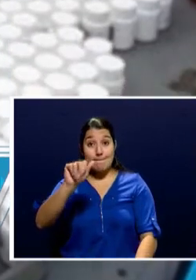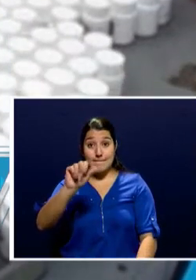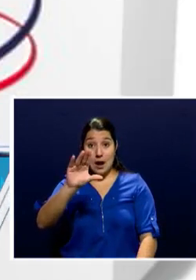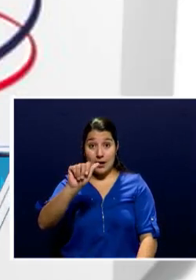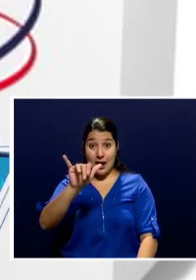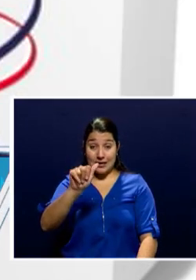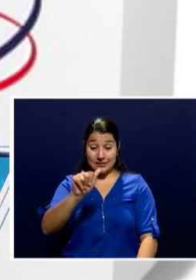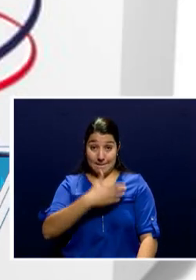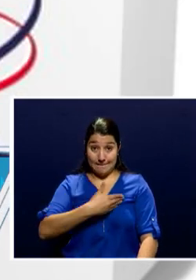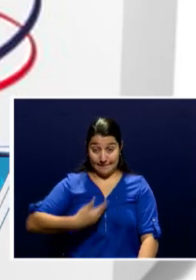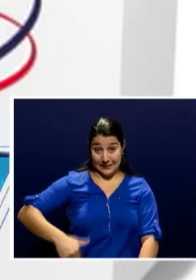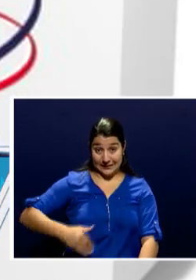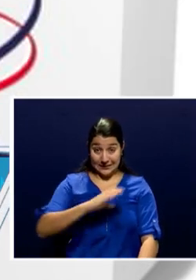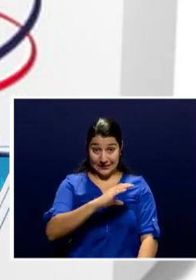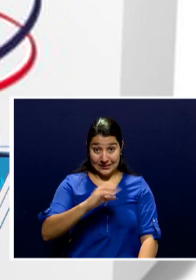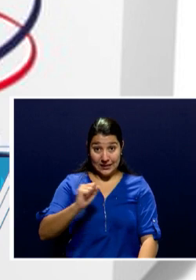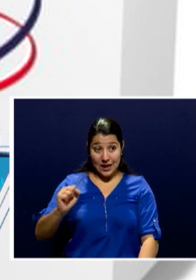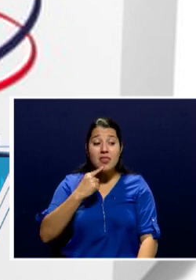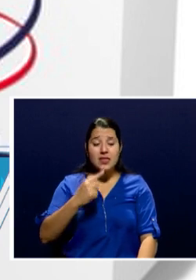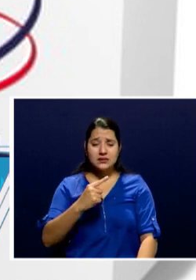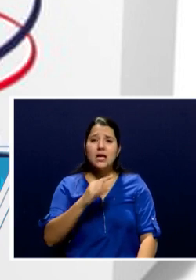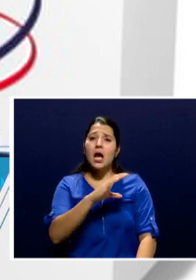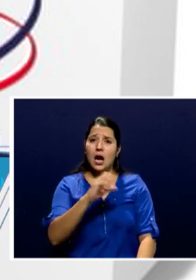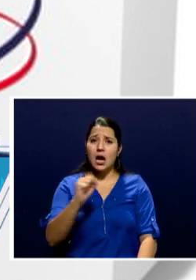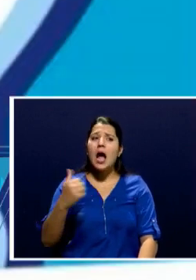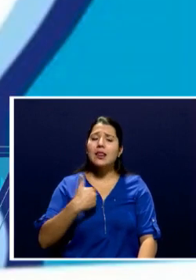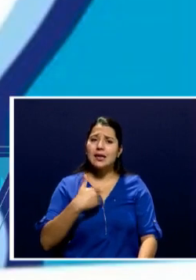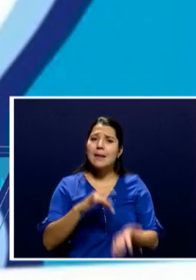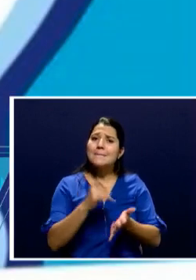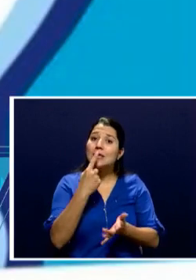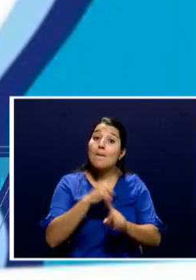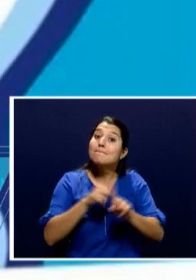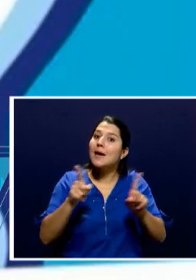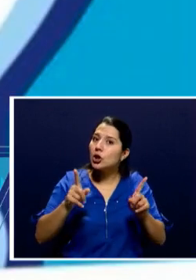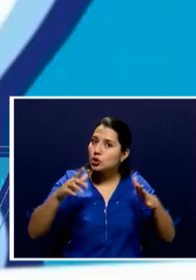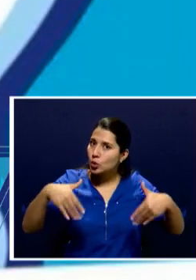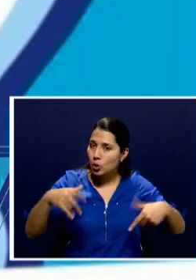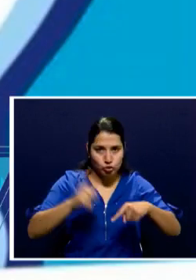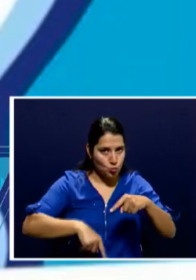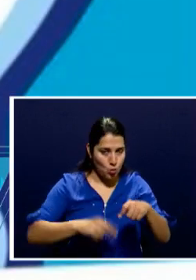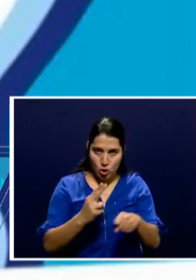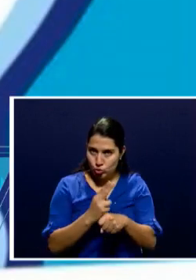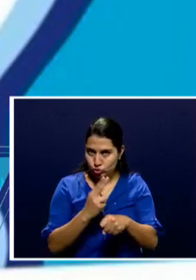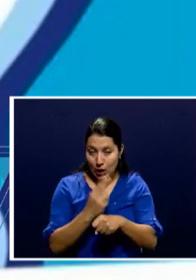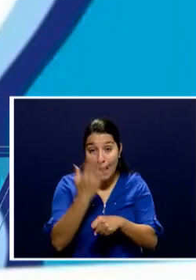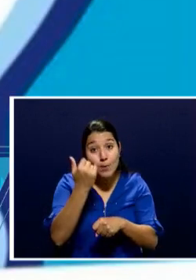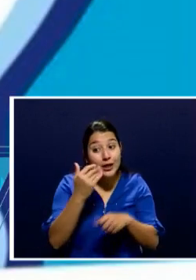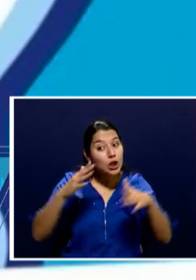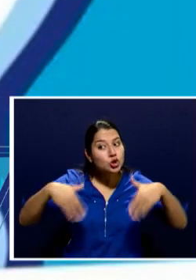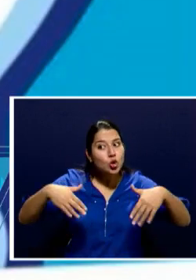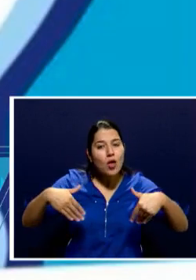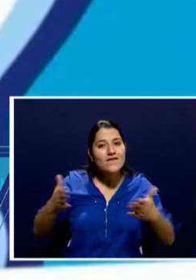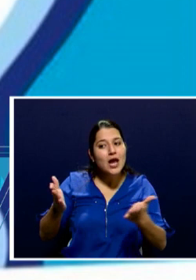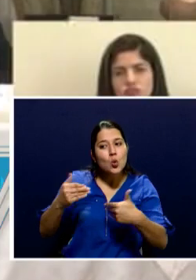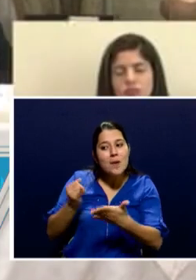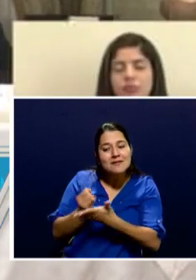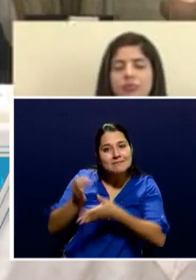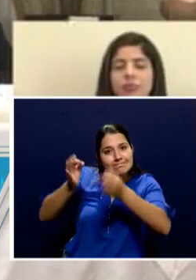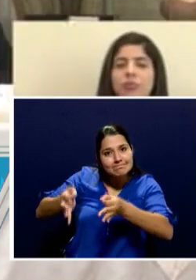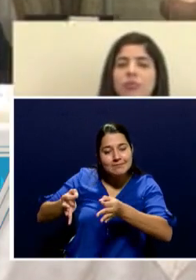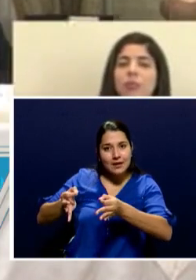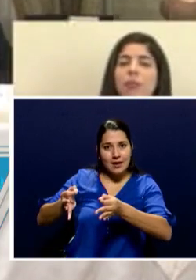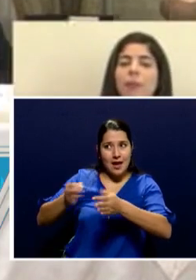país. Sin embargo, no se puede utilizar para esos fines, pues aún no se ha confirmado a través de estudios clínicos a nivel mundial que su